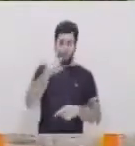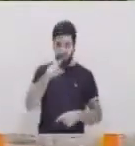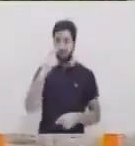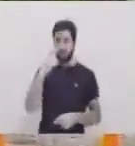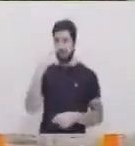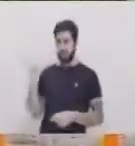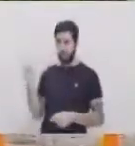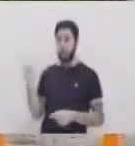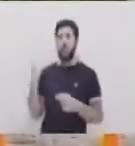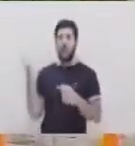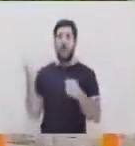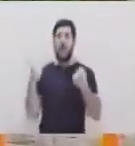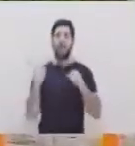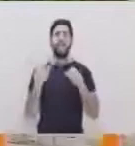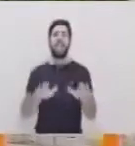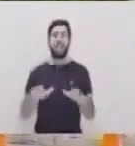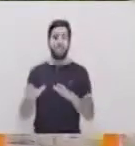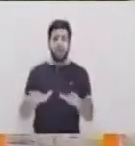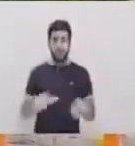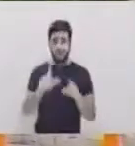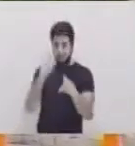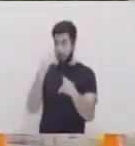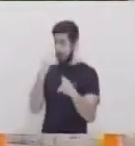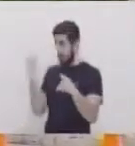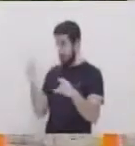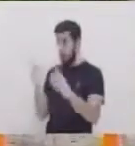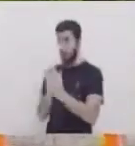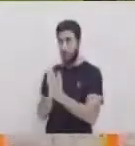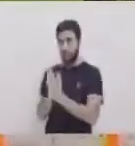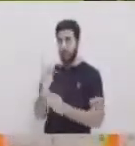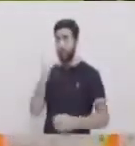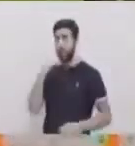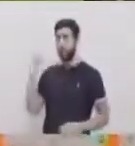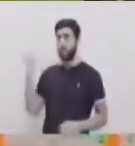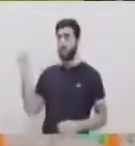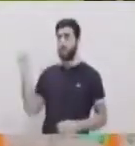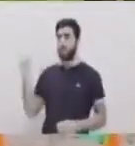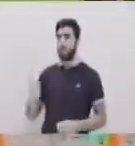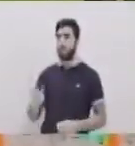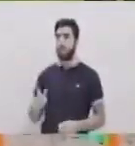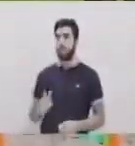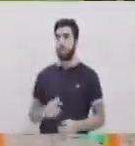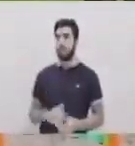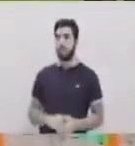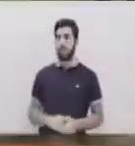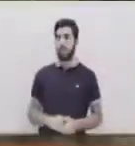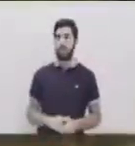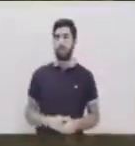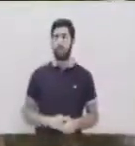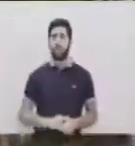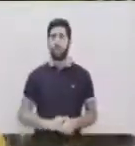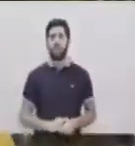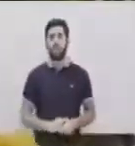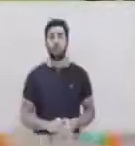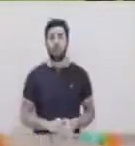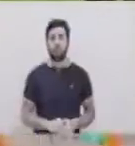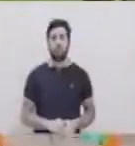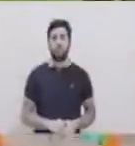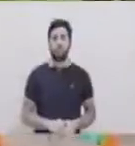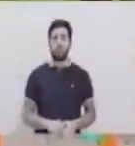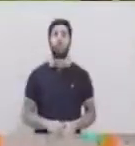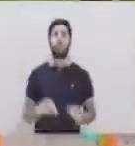puedan ejecutar. Fase de carrera, fase de despegue,